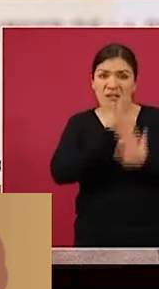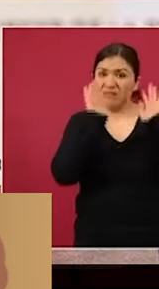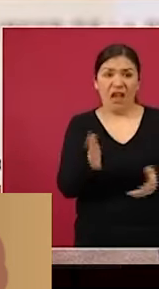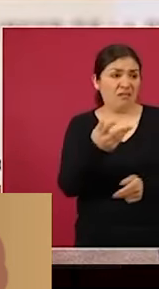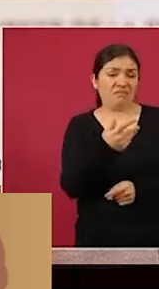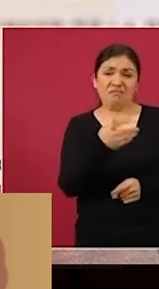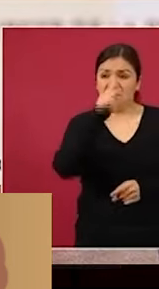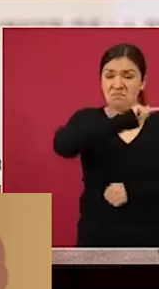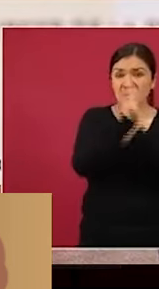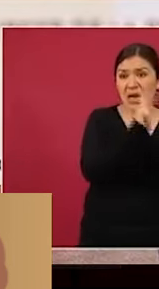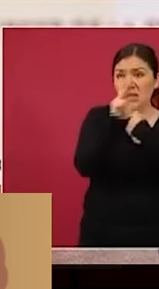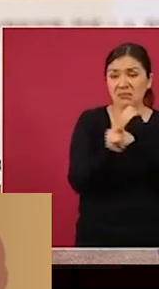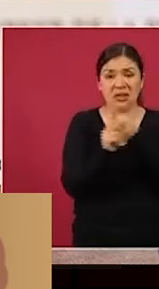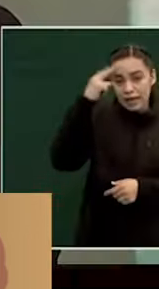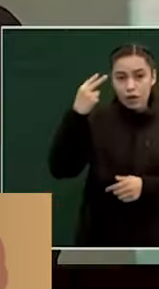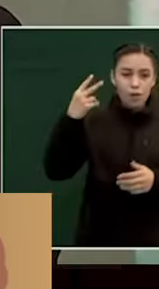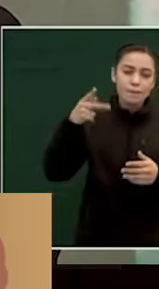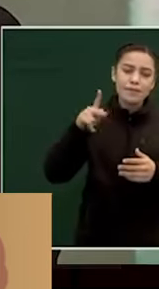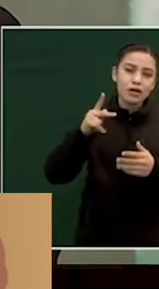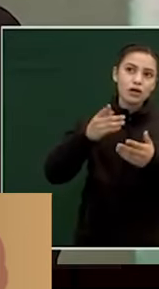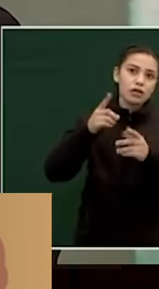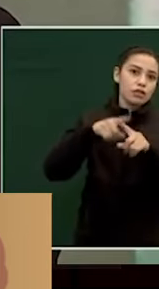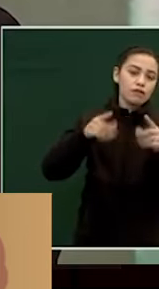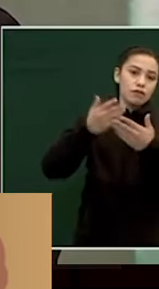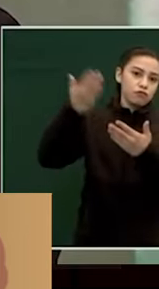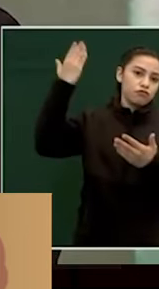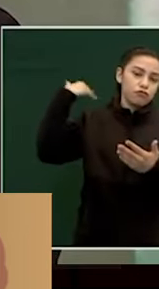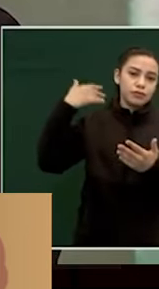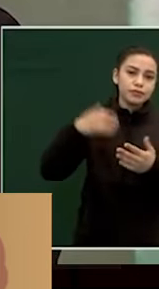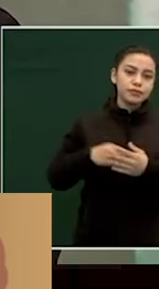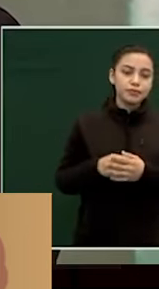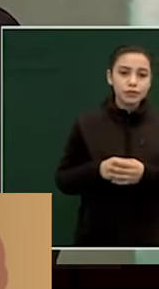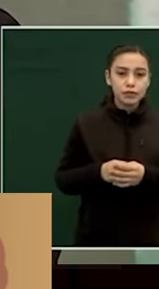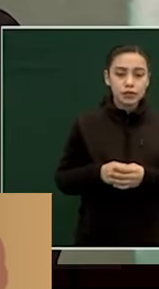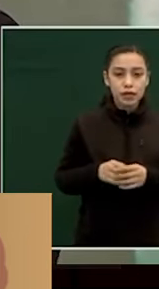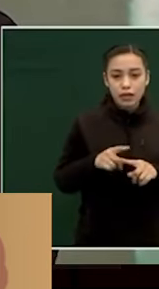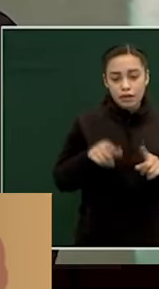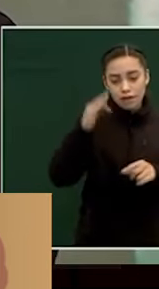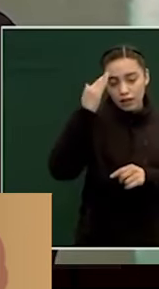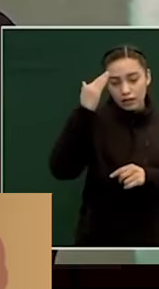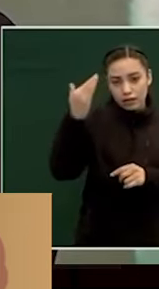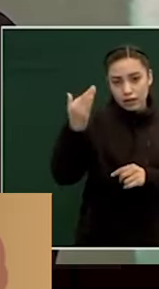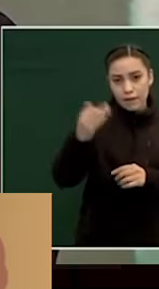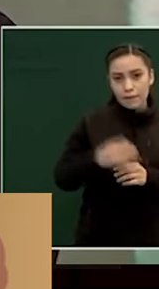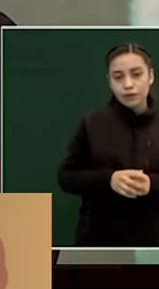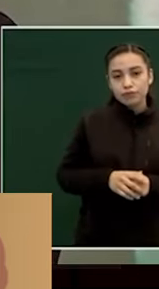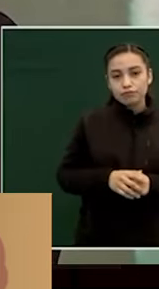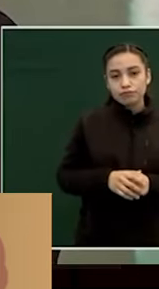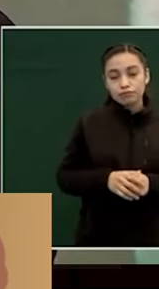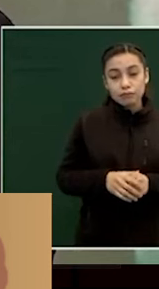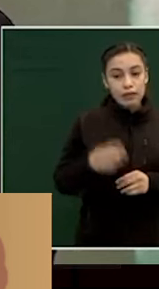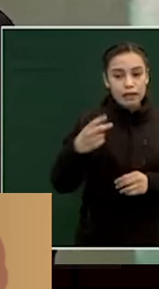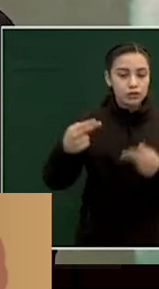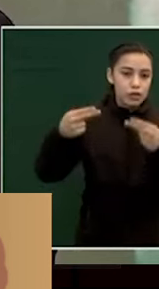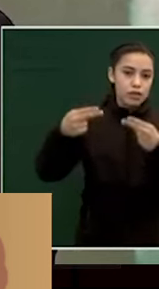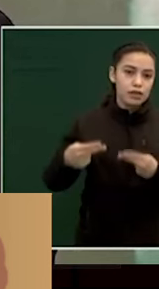suicidaron. Producto de ese suicidio cultural es que tenemos esta derrota política que es la que vemos hoy, que es la que ha llevado al gobierno a esta señora que es